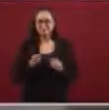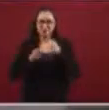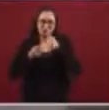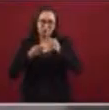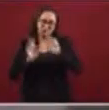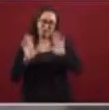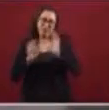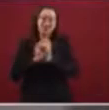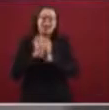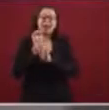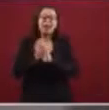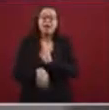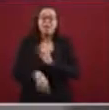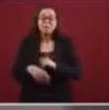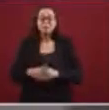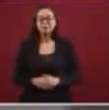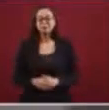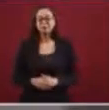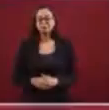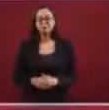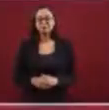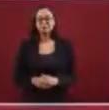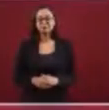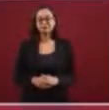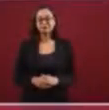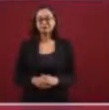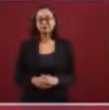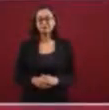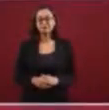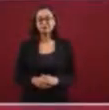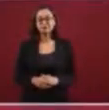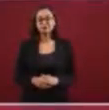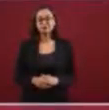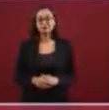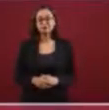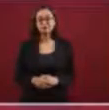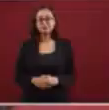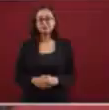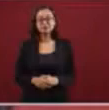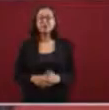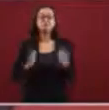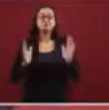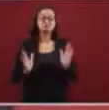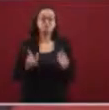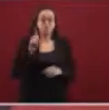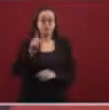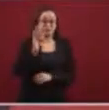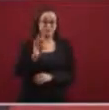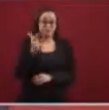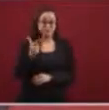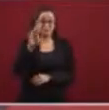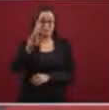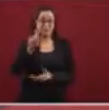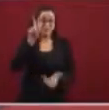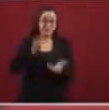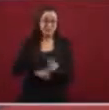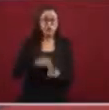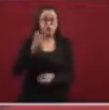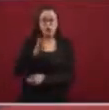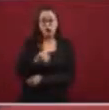Y todavía el Ministerio Público llama al